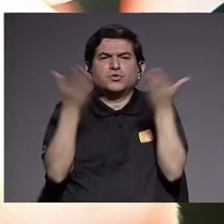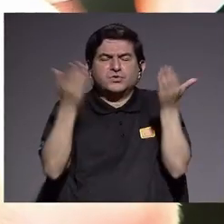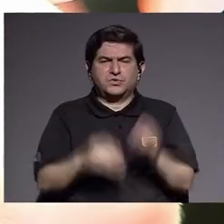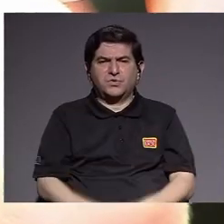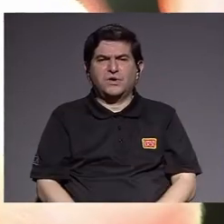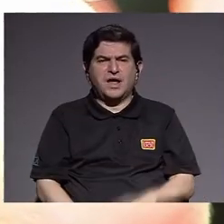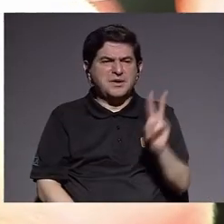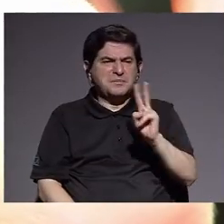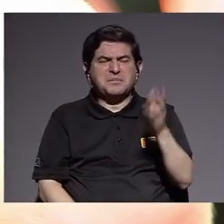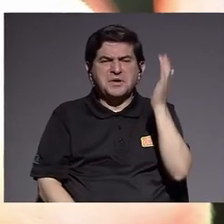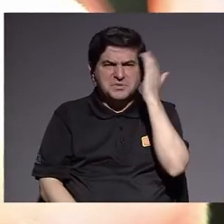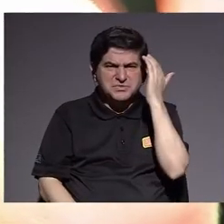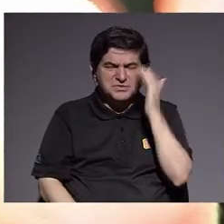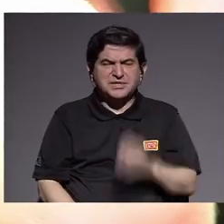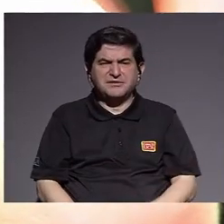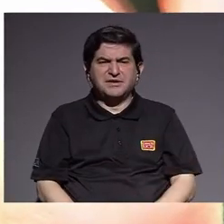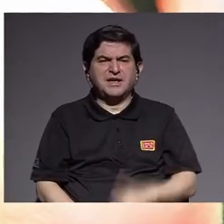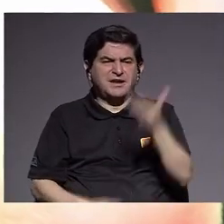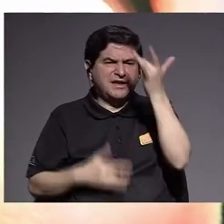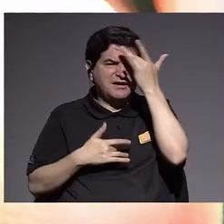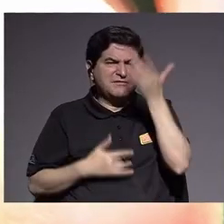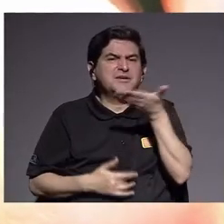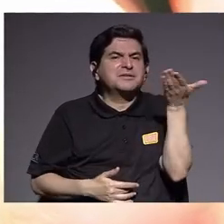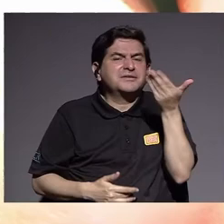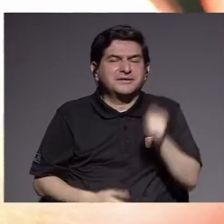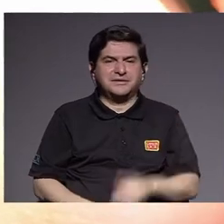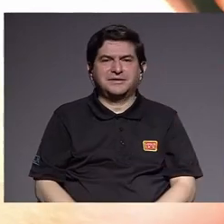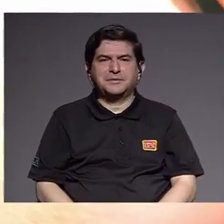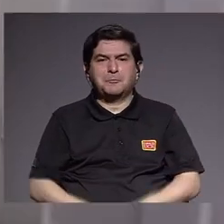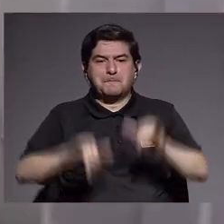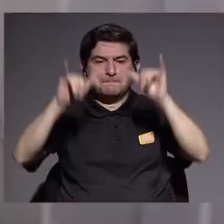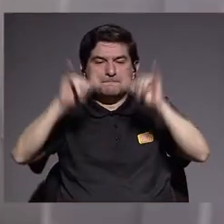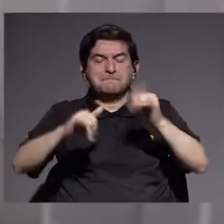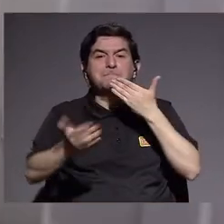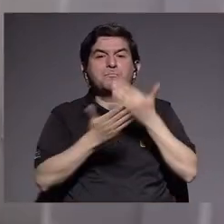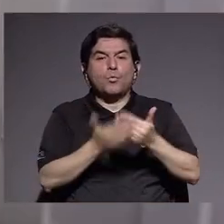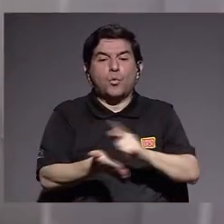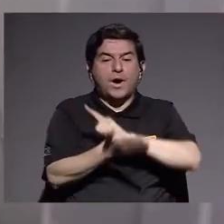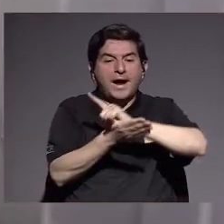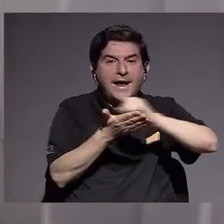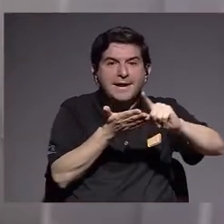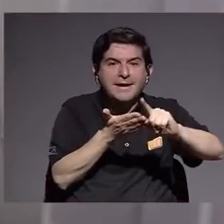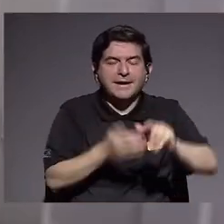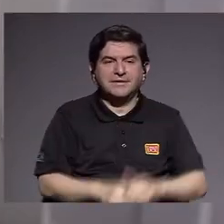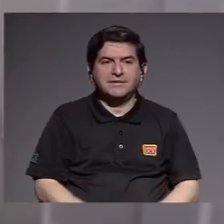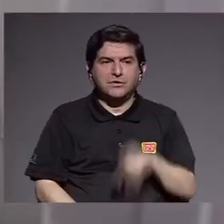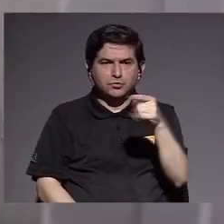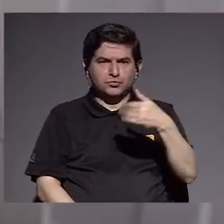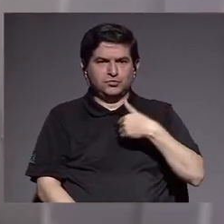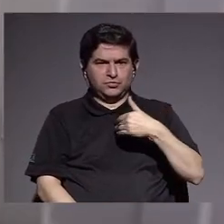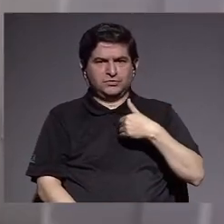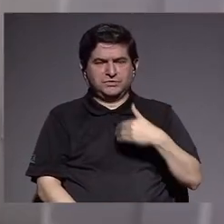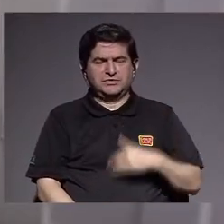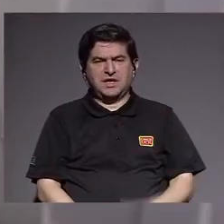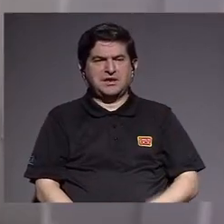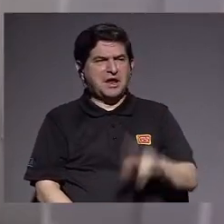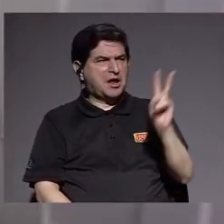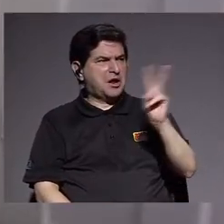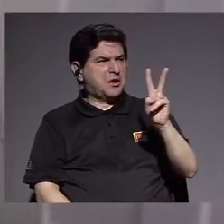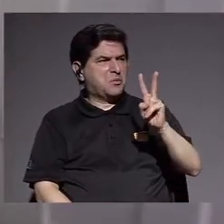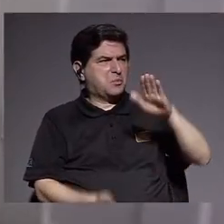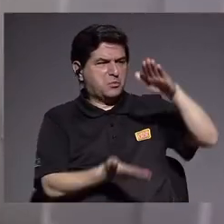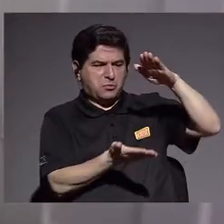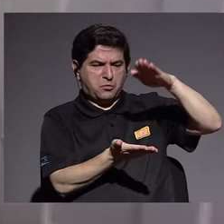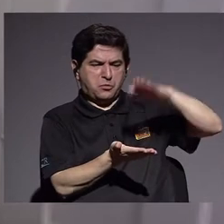mantener una muy buena higiene vas a tener la carga viral disminuye entonces si se sigue